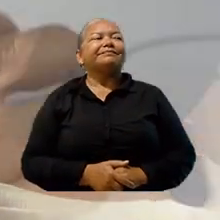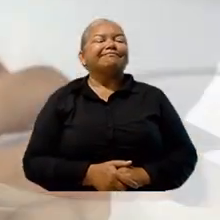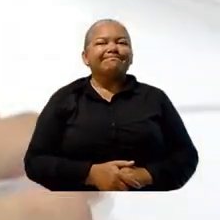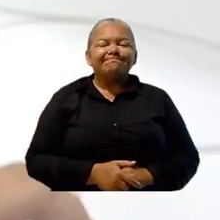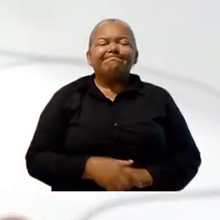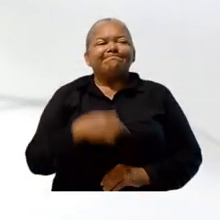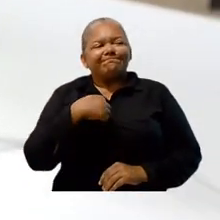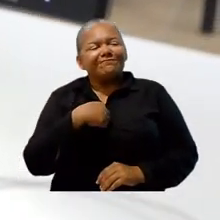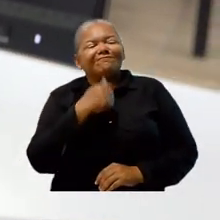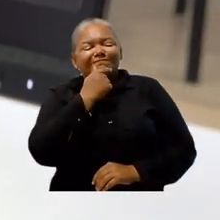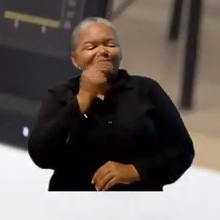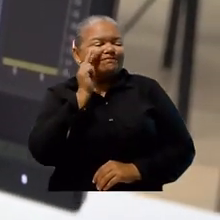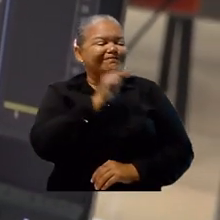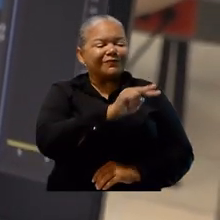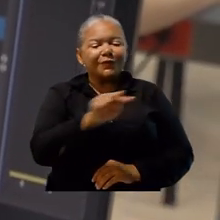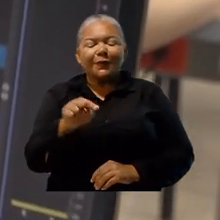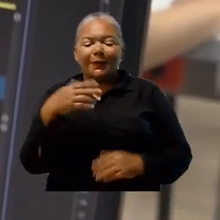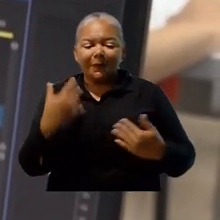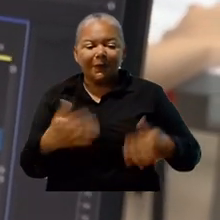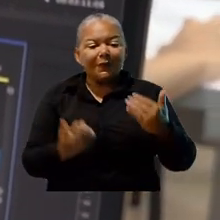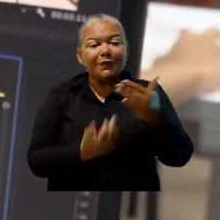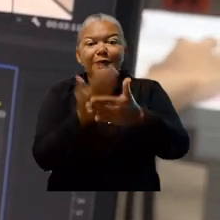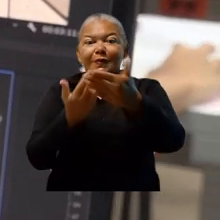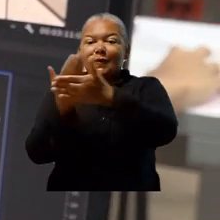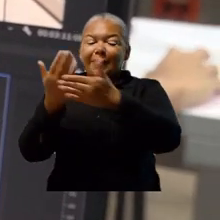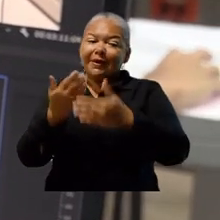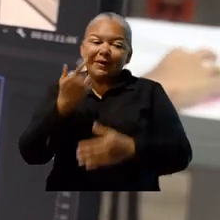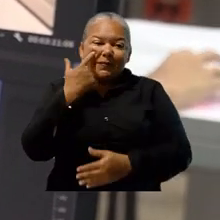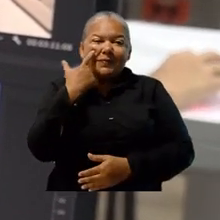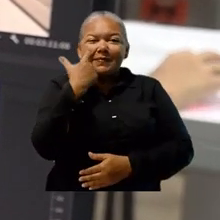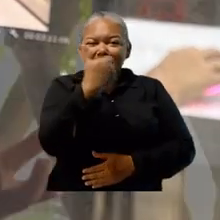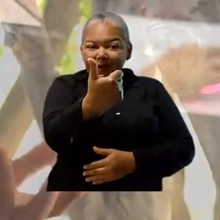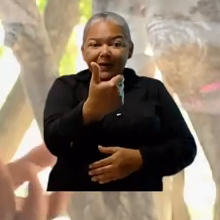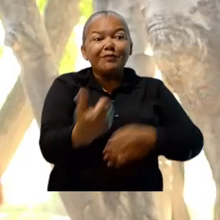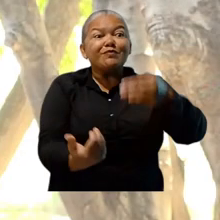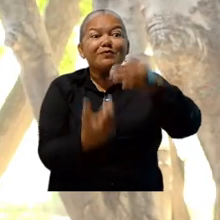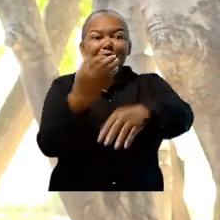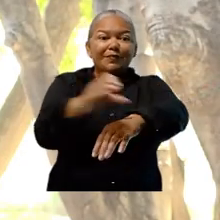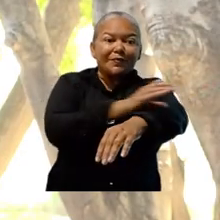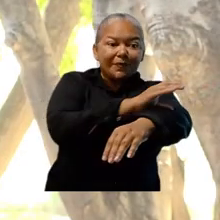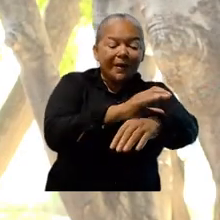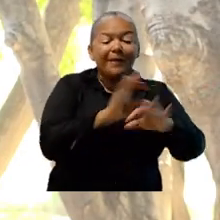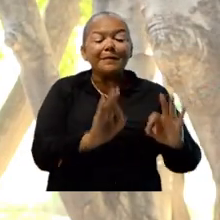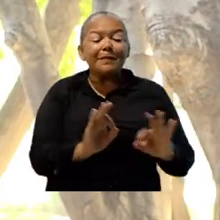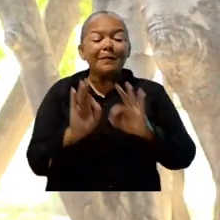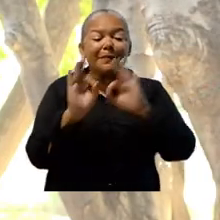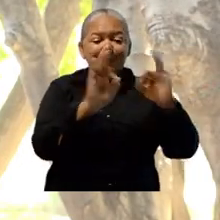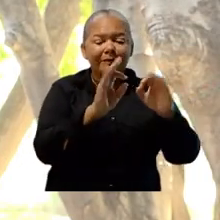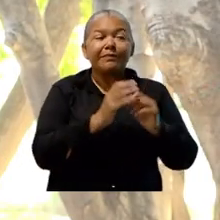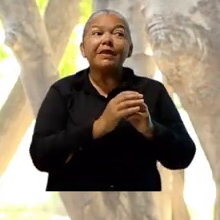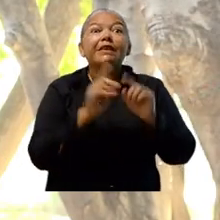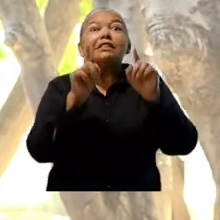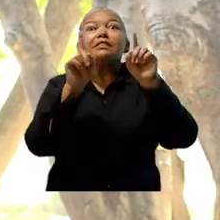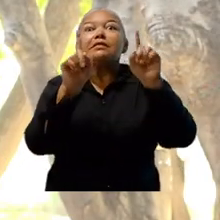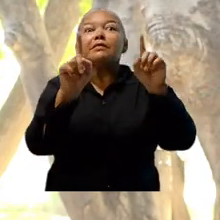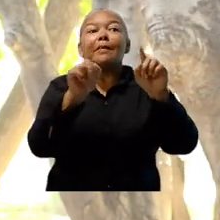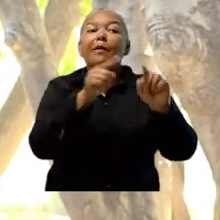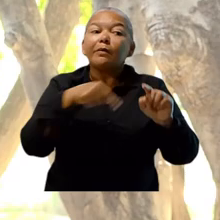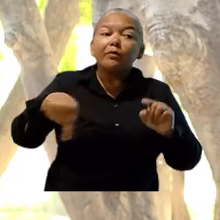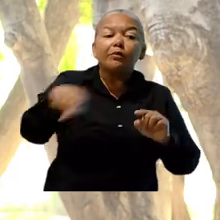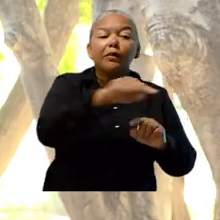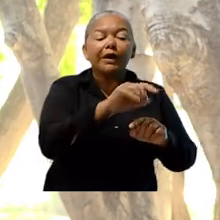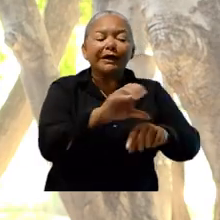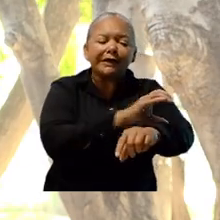proyectos yo sí quiero decir que es muy rico estrenar estrenar nuevos equipos también es muy rico